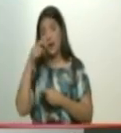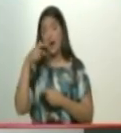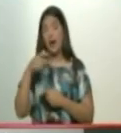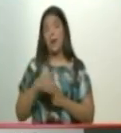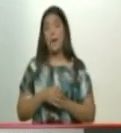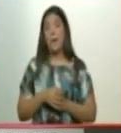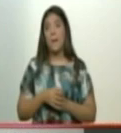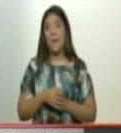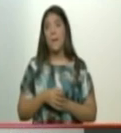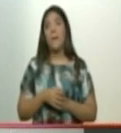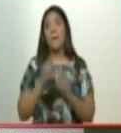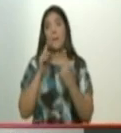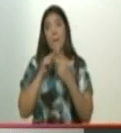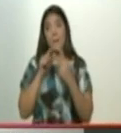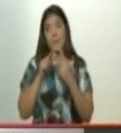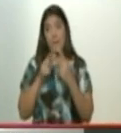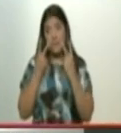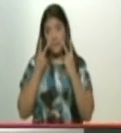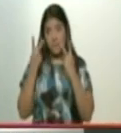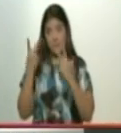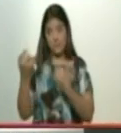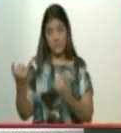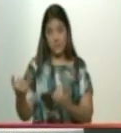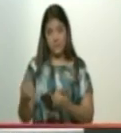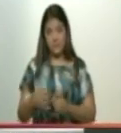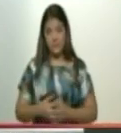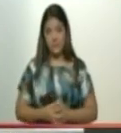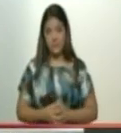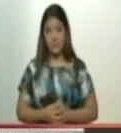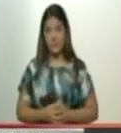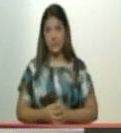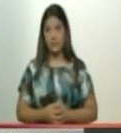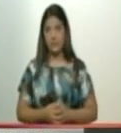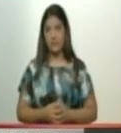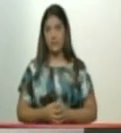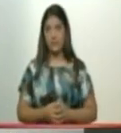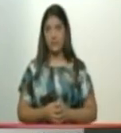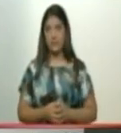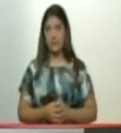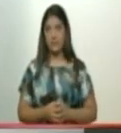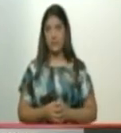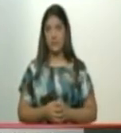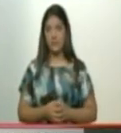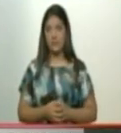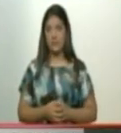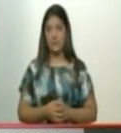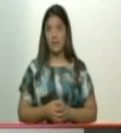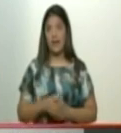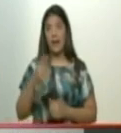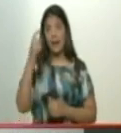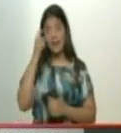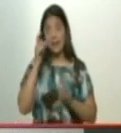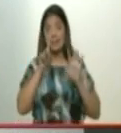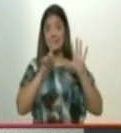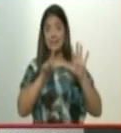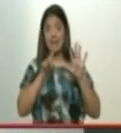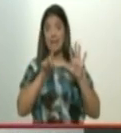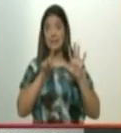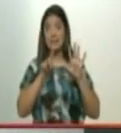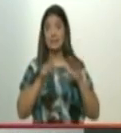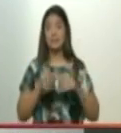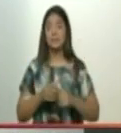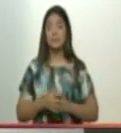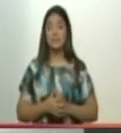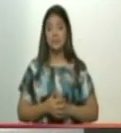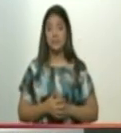Venta, autor material, que están viendo en la pantalla. En mediodía del día 6-8, Rafael Pérez Venta